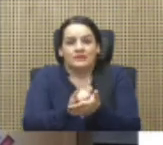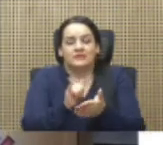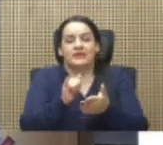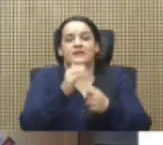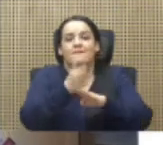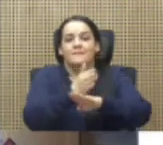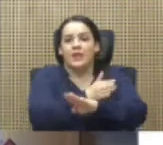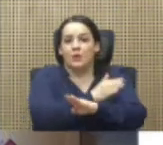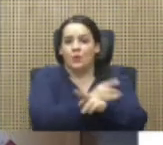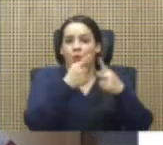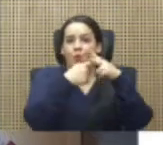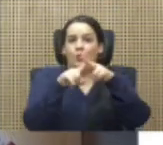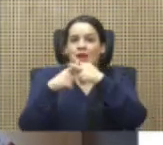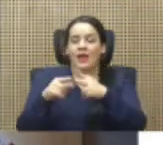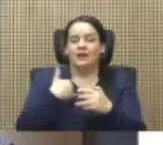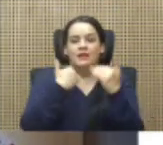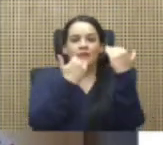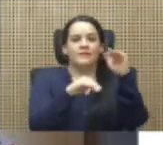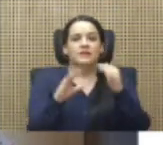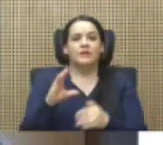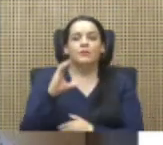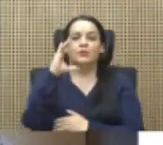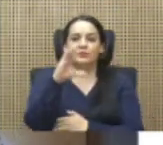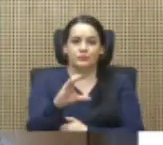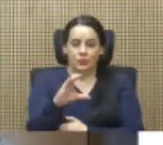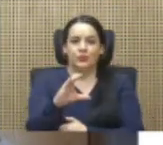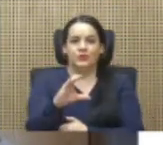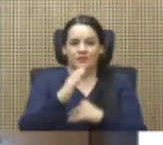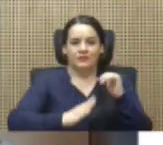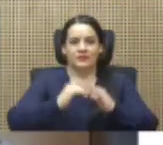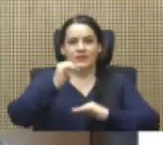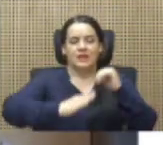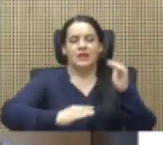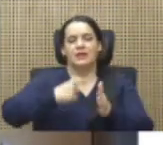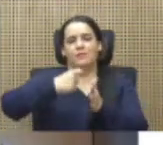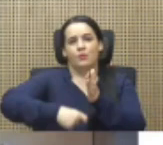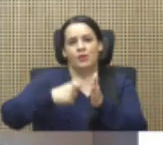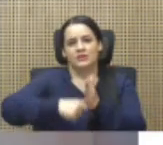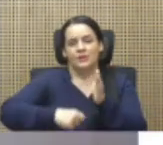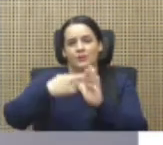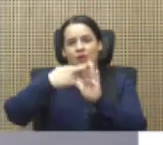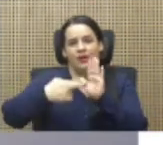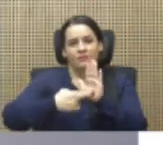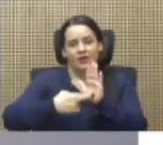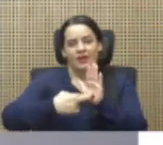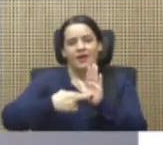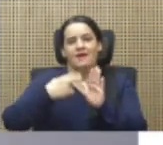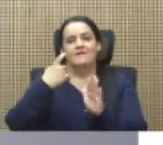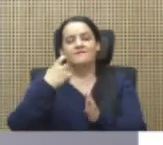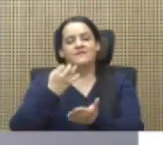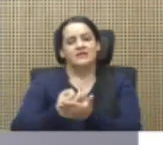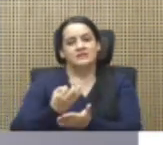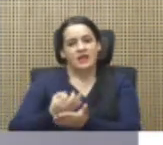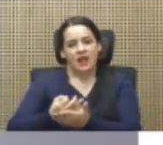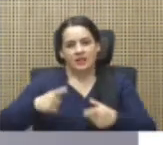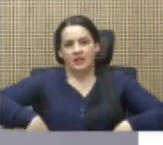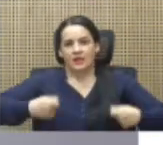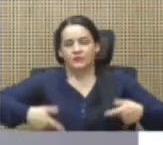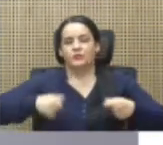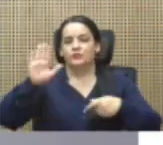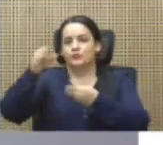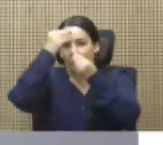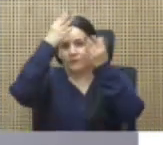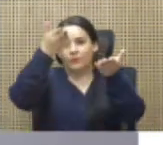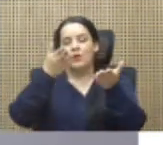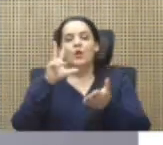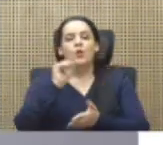en la inversión de infraestructura impuestos por la regla fiscal de gasto y en su informe no adelantó su apoyo para